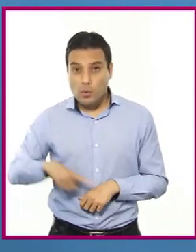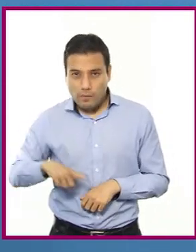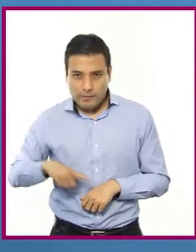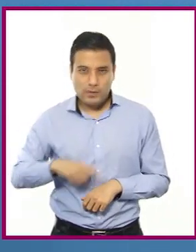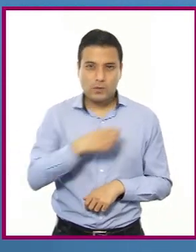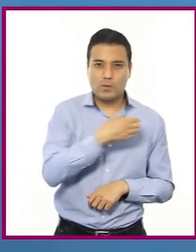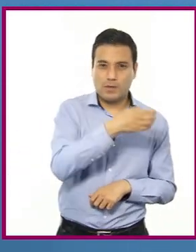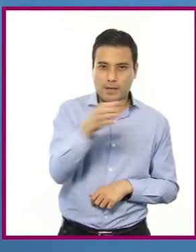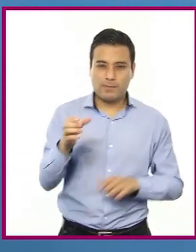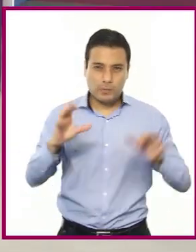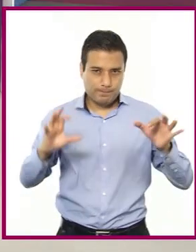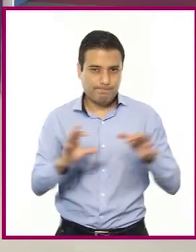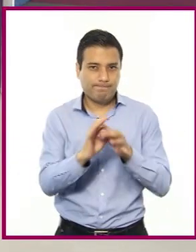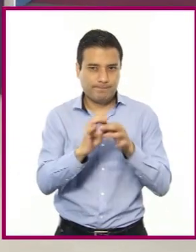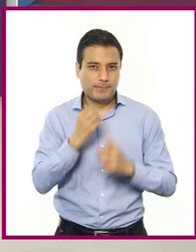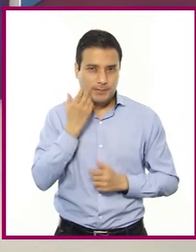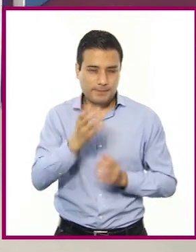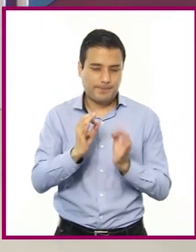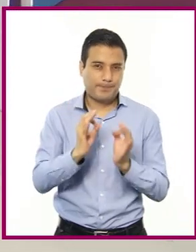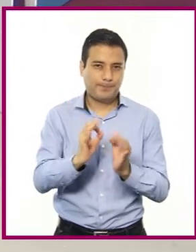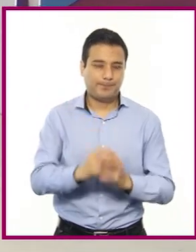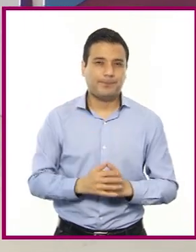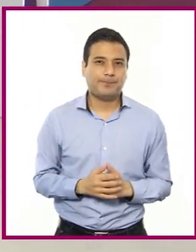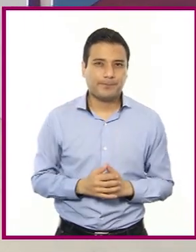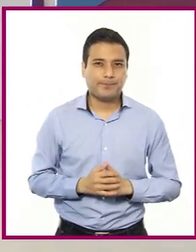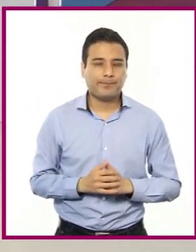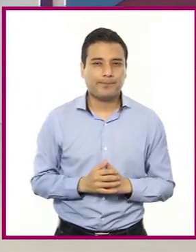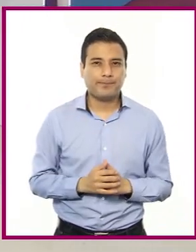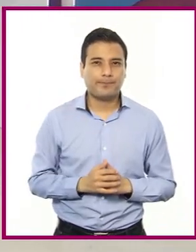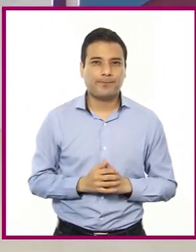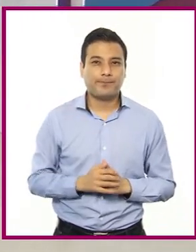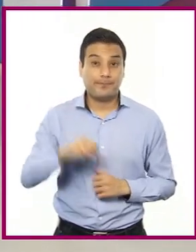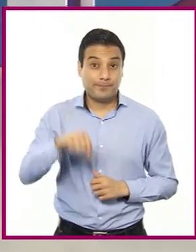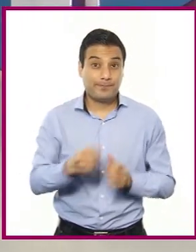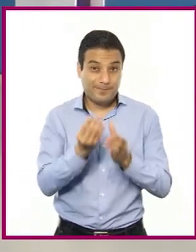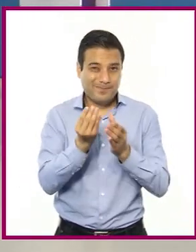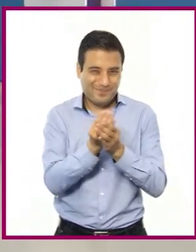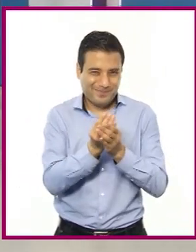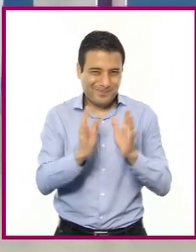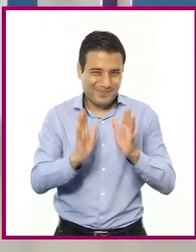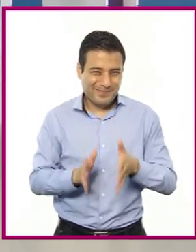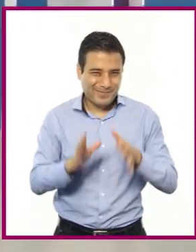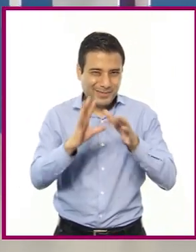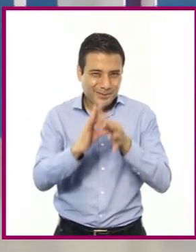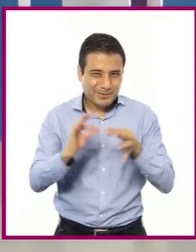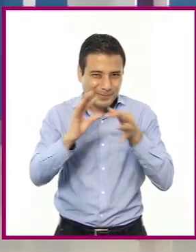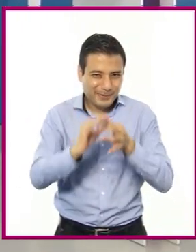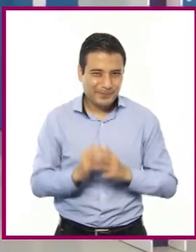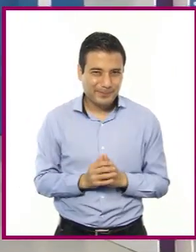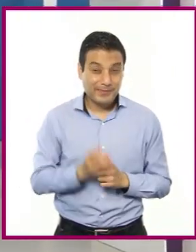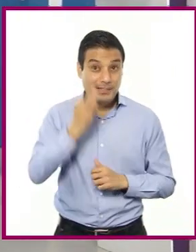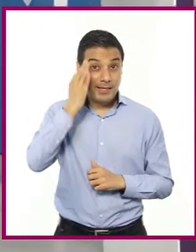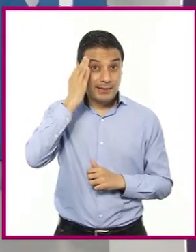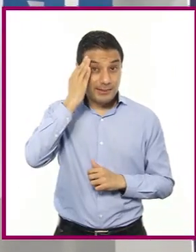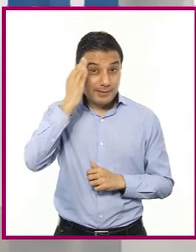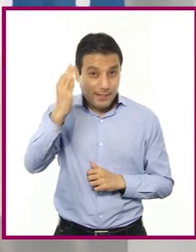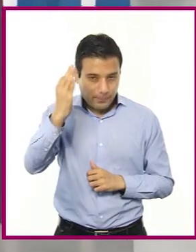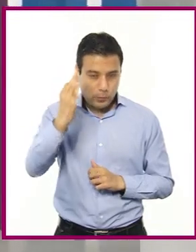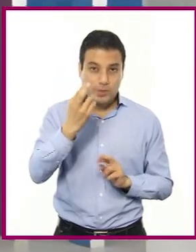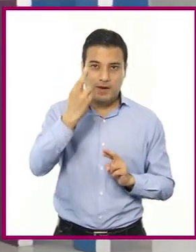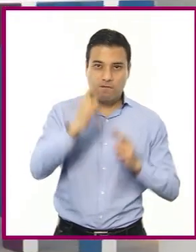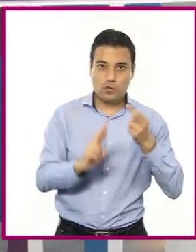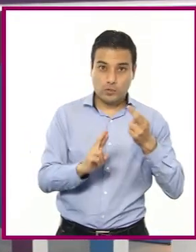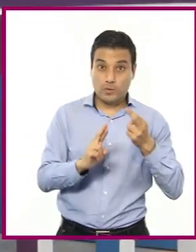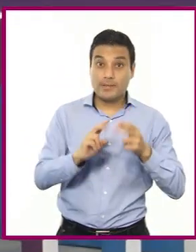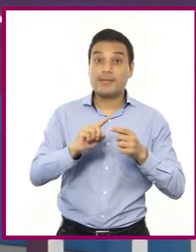el campesinado. Como vimos a lo largo de la sesión, durante el periodo